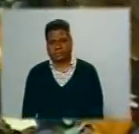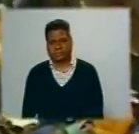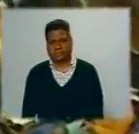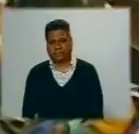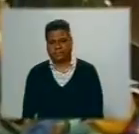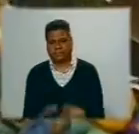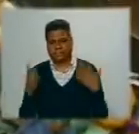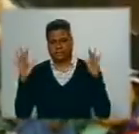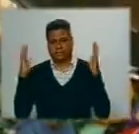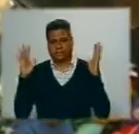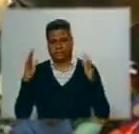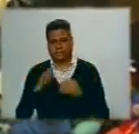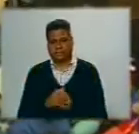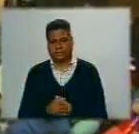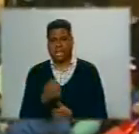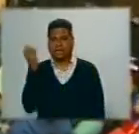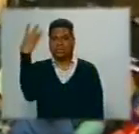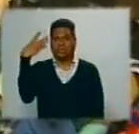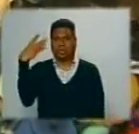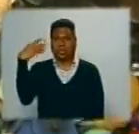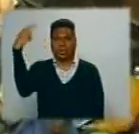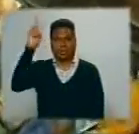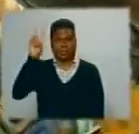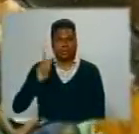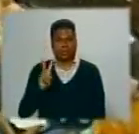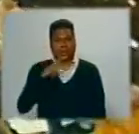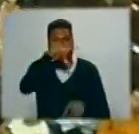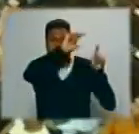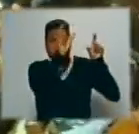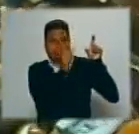El sol de Venezuela nace en el Esequibo.